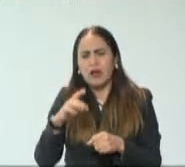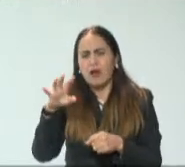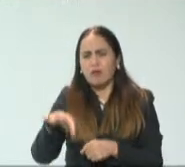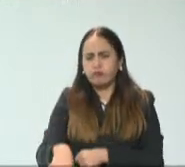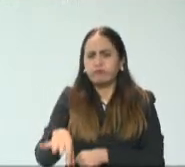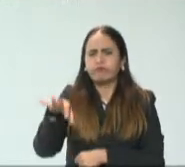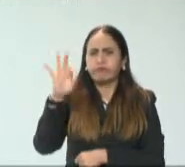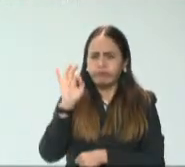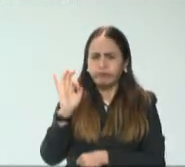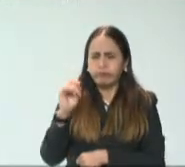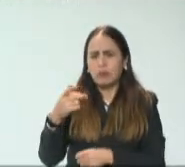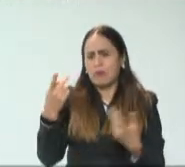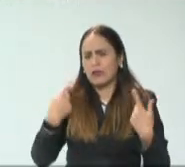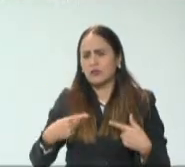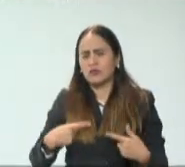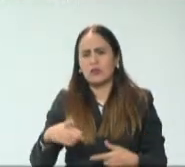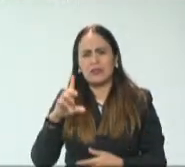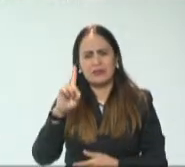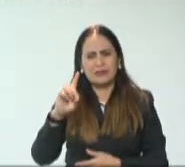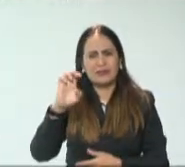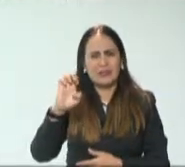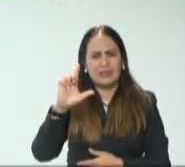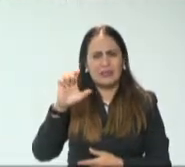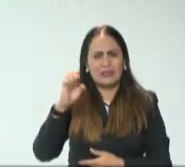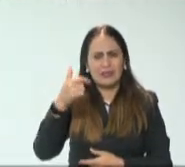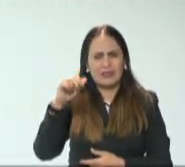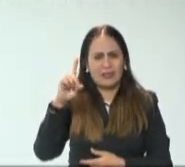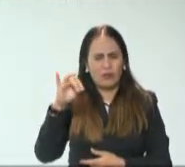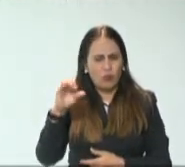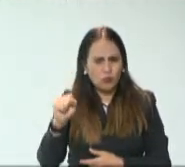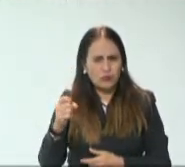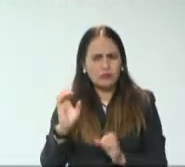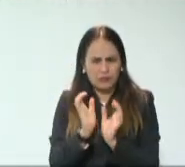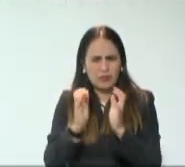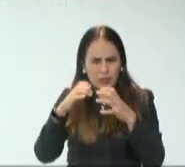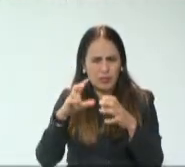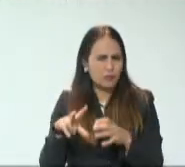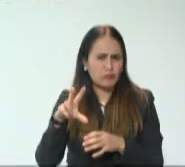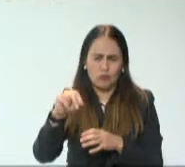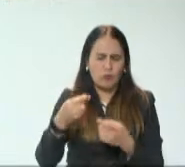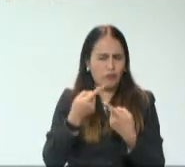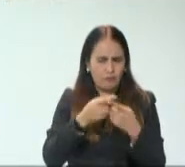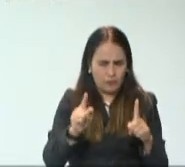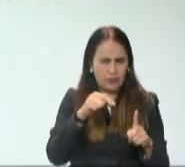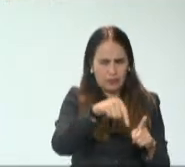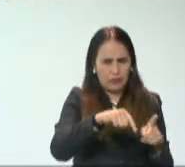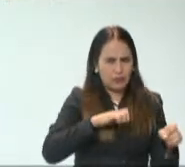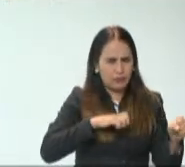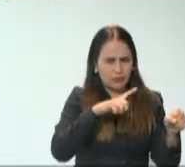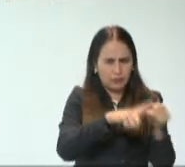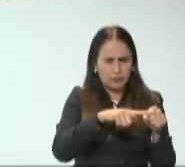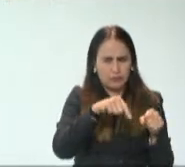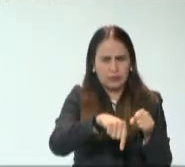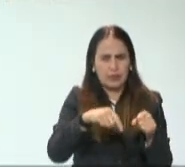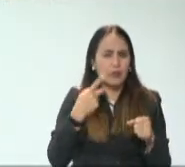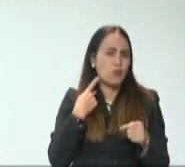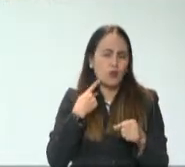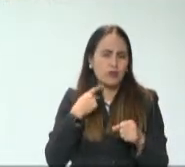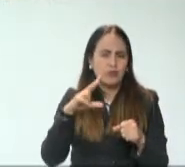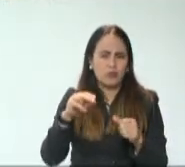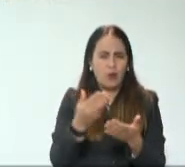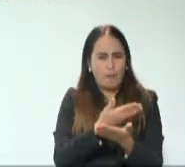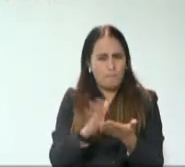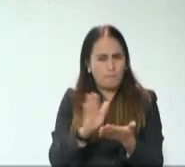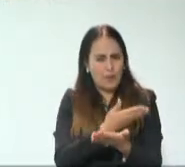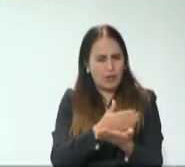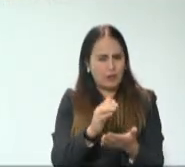de los delegados y las delegadas del IMS Pues que era más con criterios de carácter quizá eh político y fueron ellos